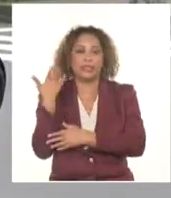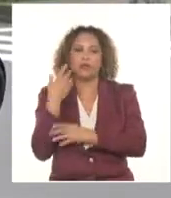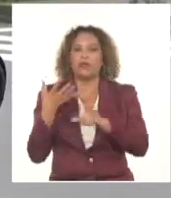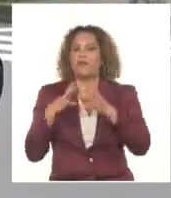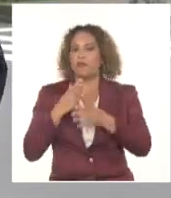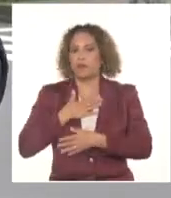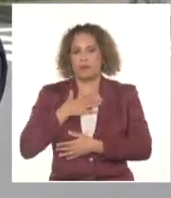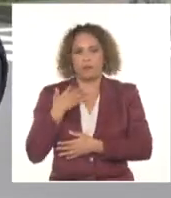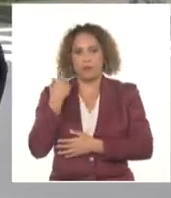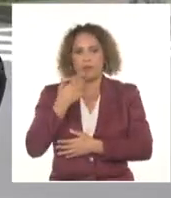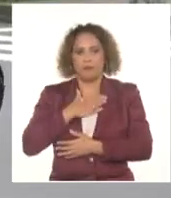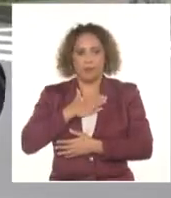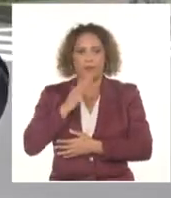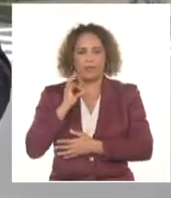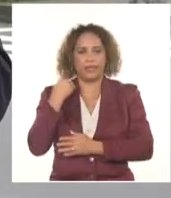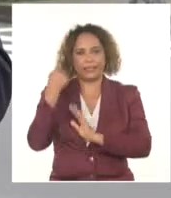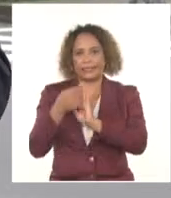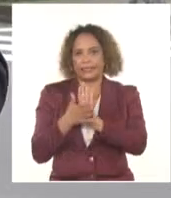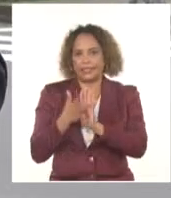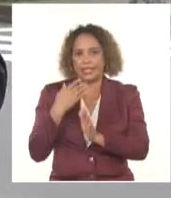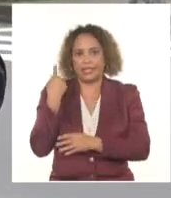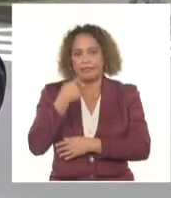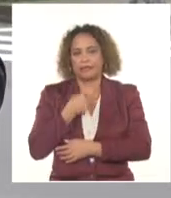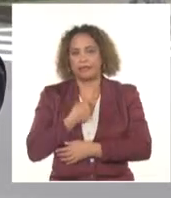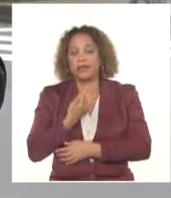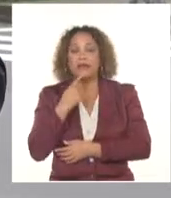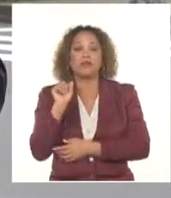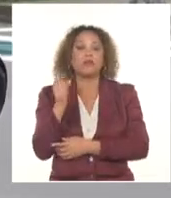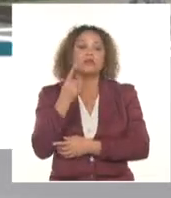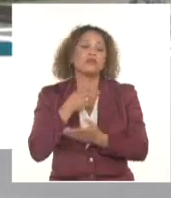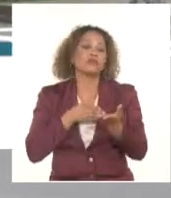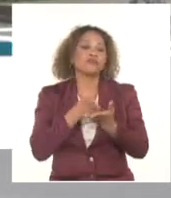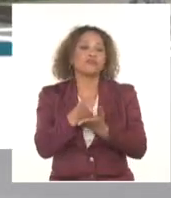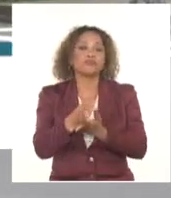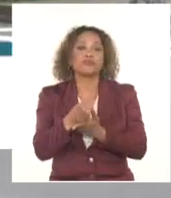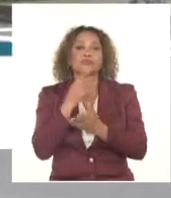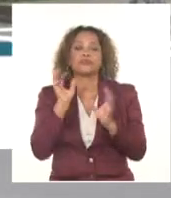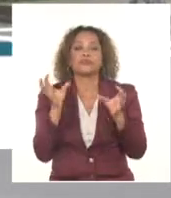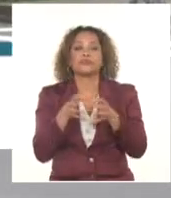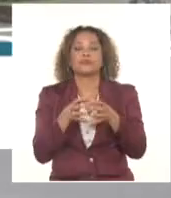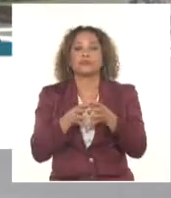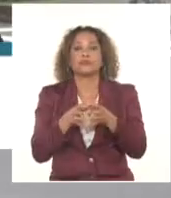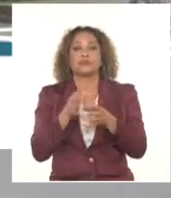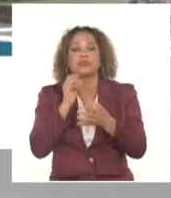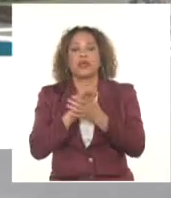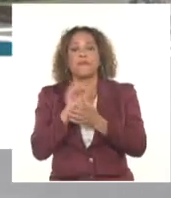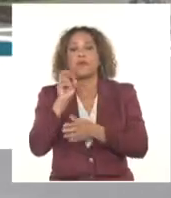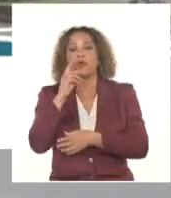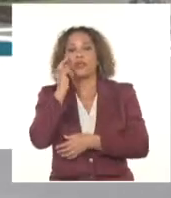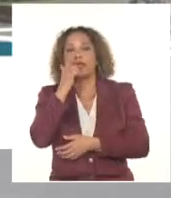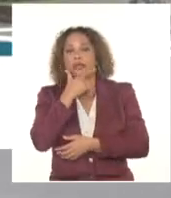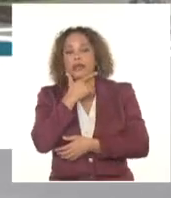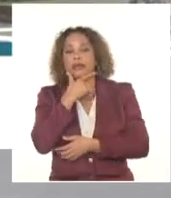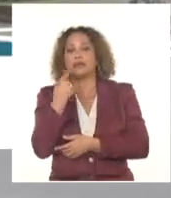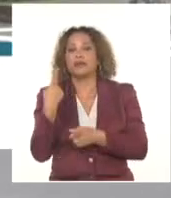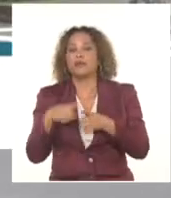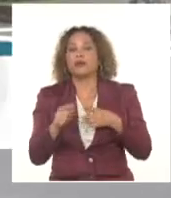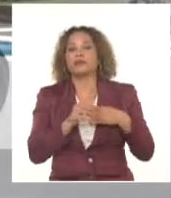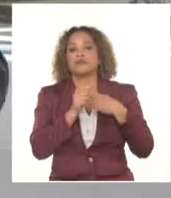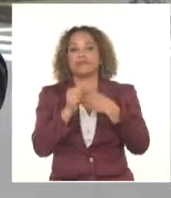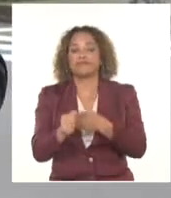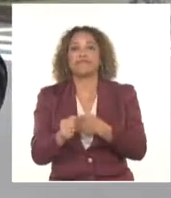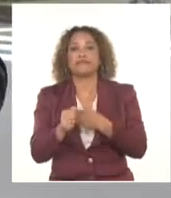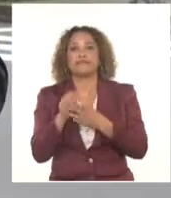garantizando así no solo la continuidad del movimiento de regeneración nacional morena sino también el protagonismo y liderazgo de México